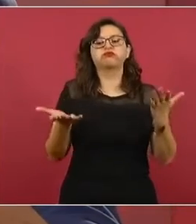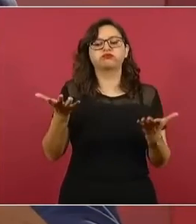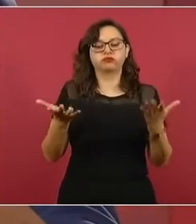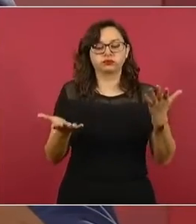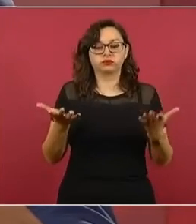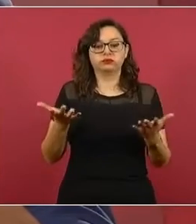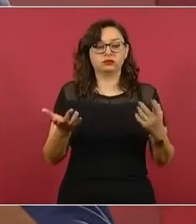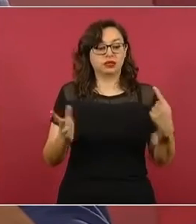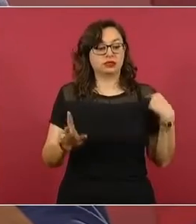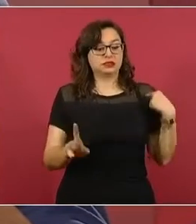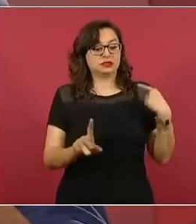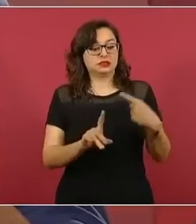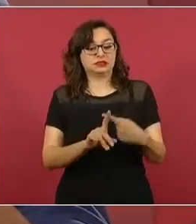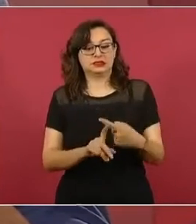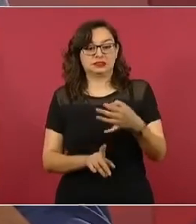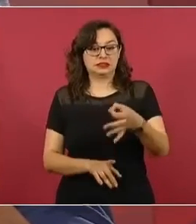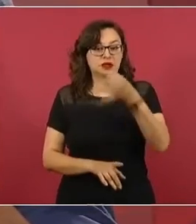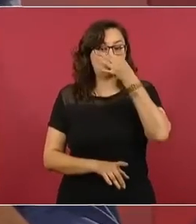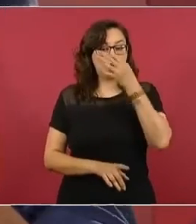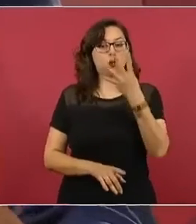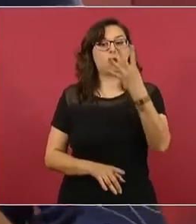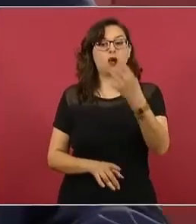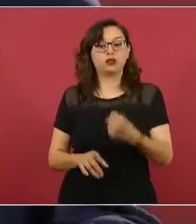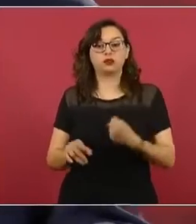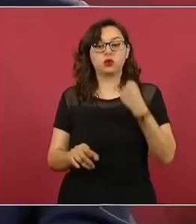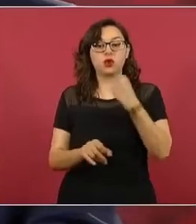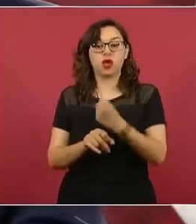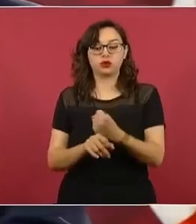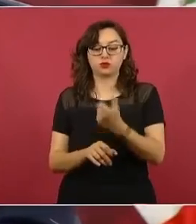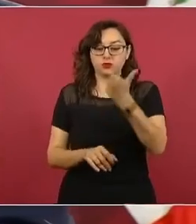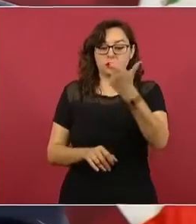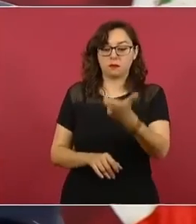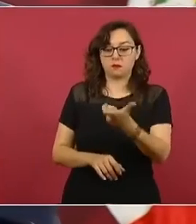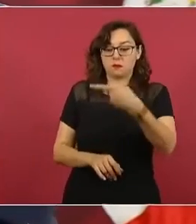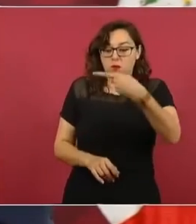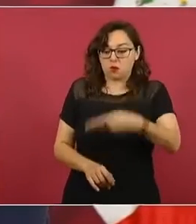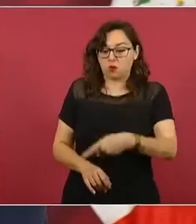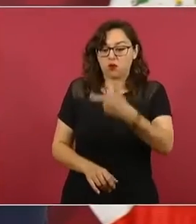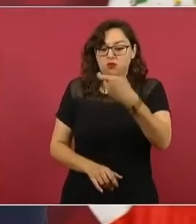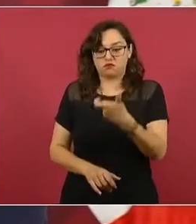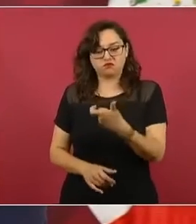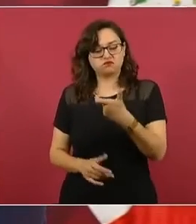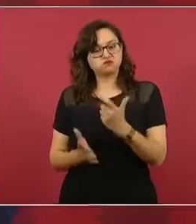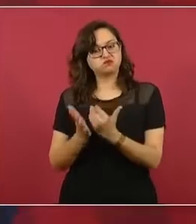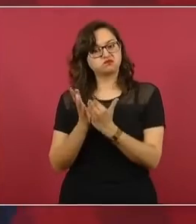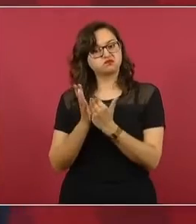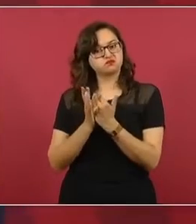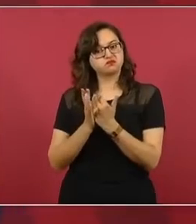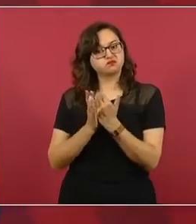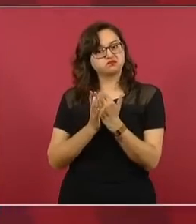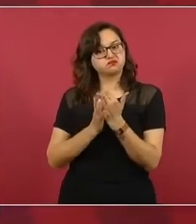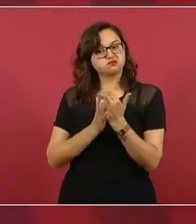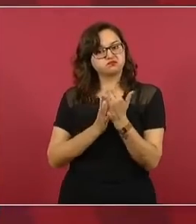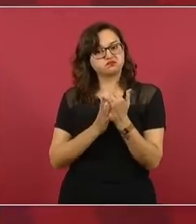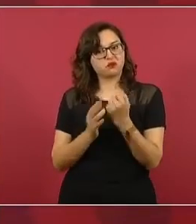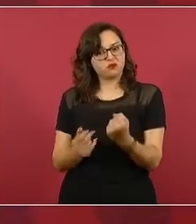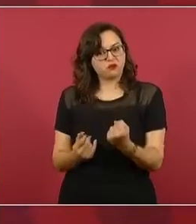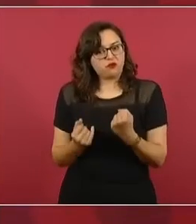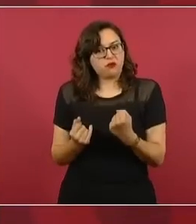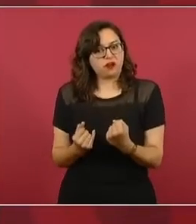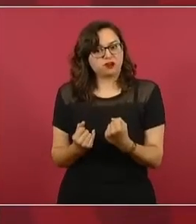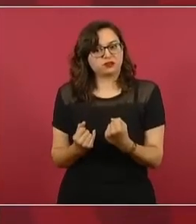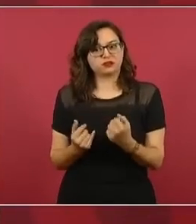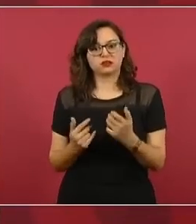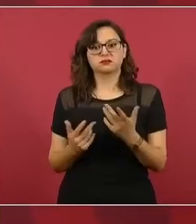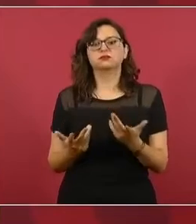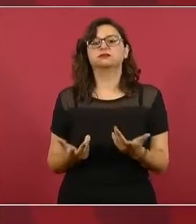para 4 años sin devaluación, sin depreciación de nuestra moneda. No